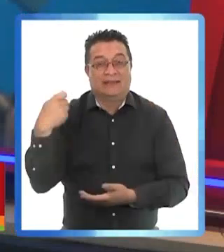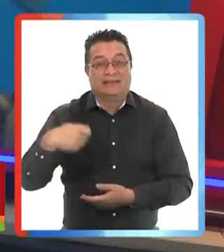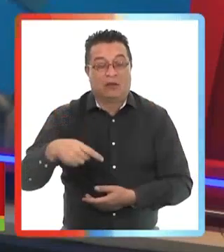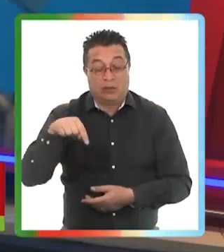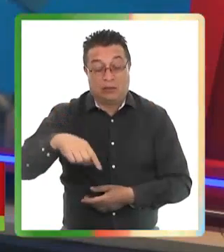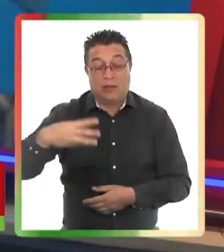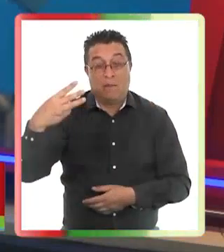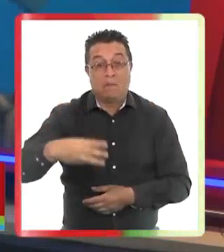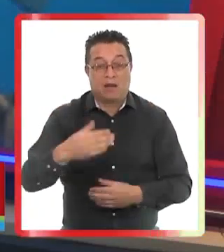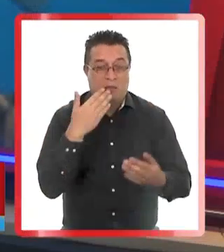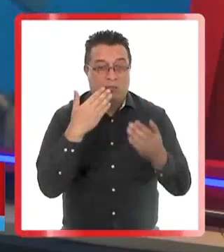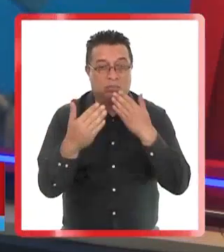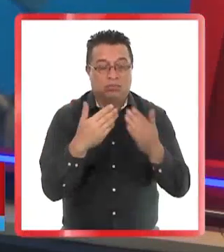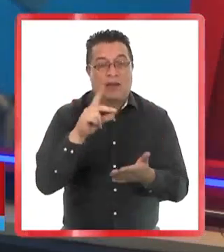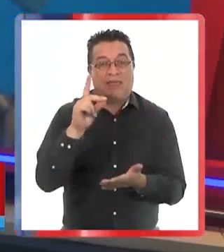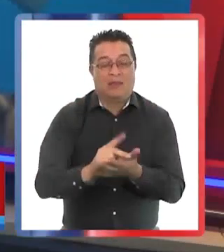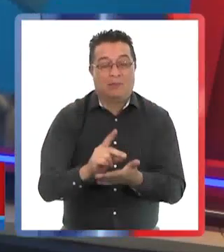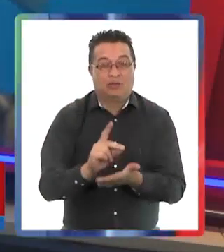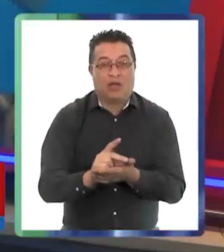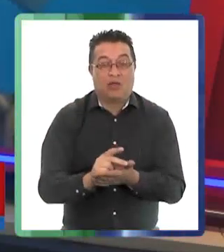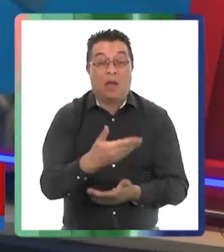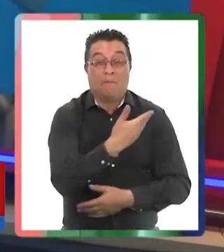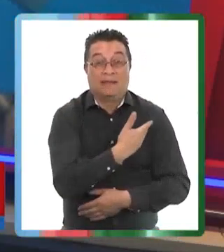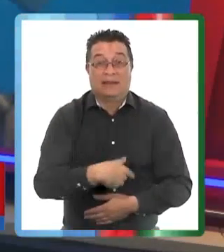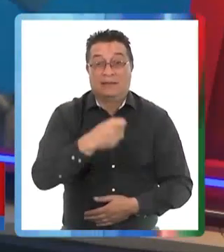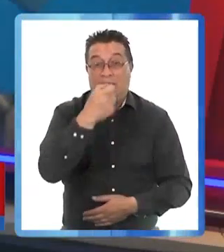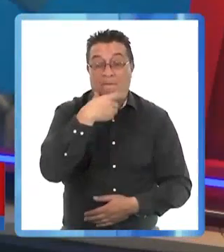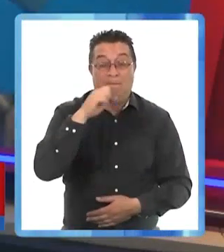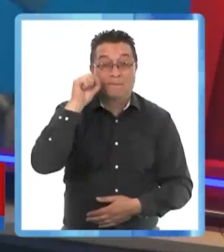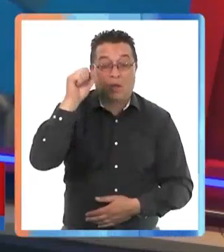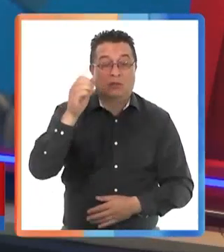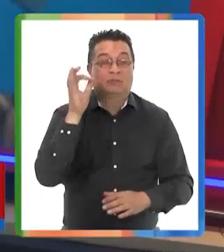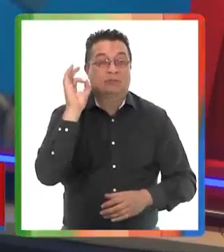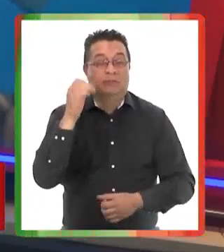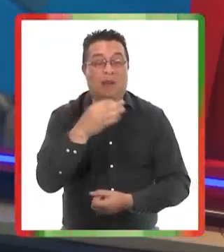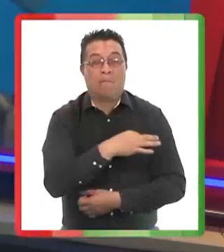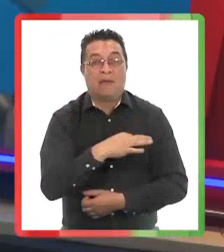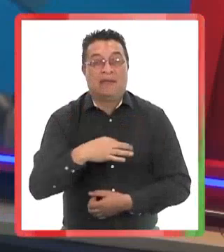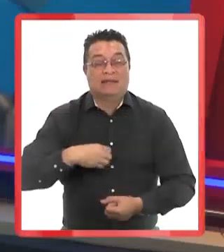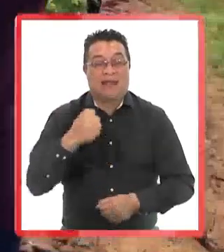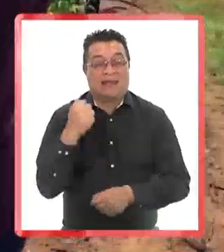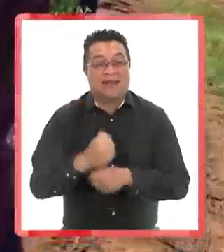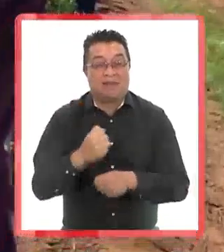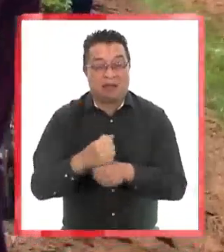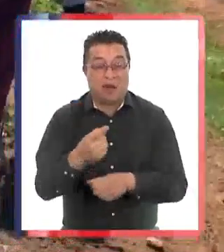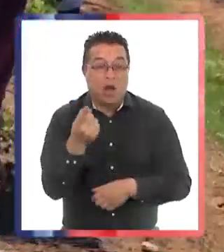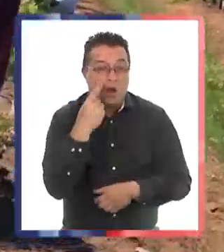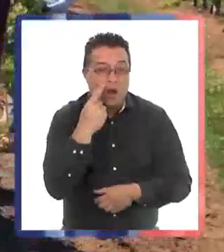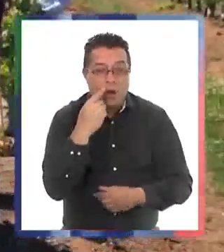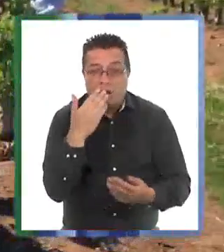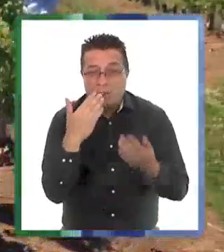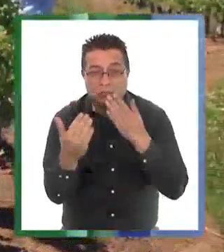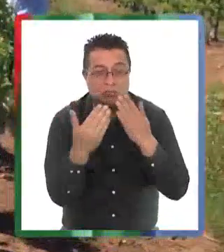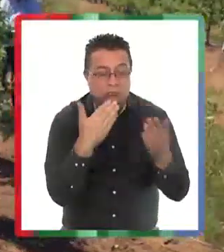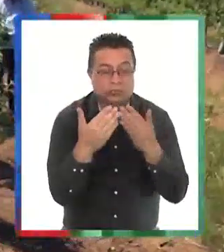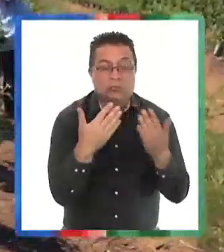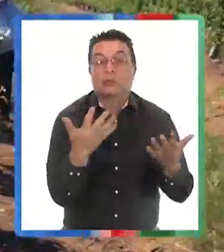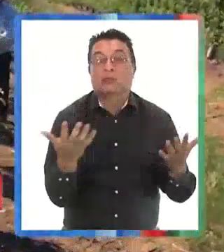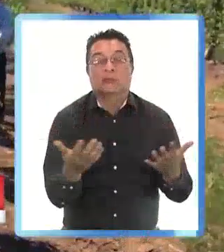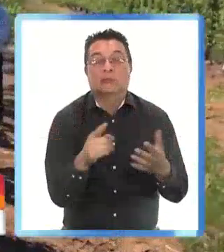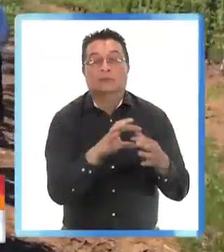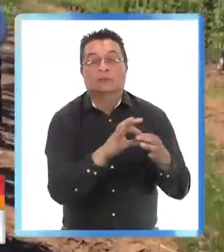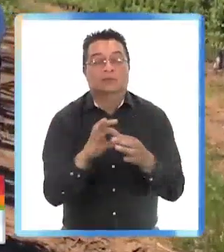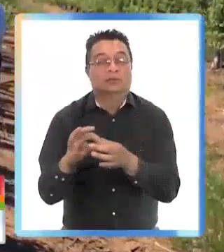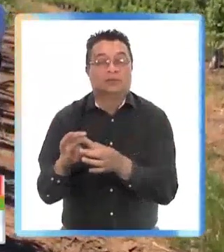ya fue aprobado por el Senado y este martes se discute en la Cámara de Diputados. El presidente Gabriel Boric se reunió con la ministra del Trabajo, Janet Jara, para conocer